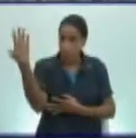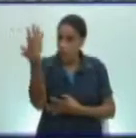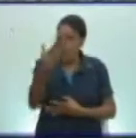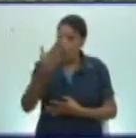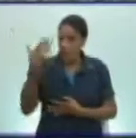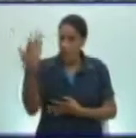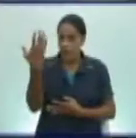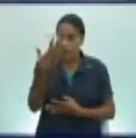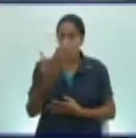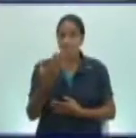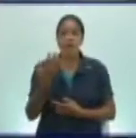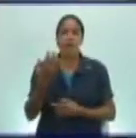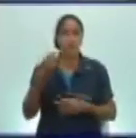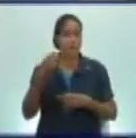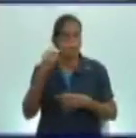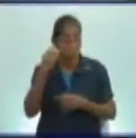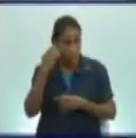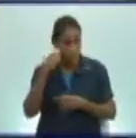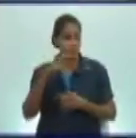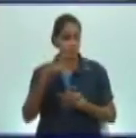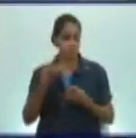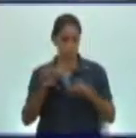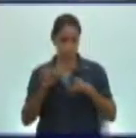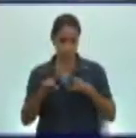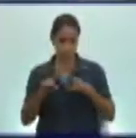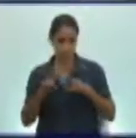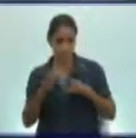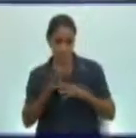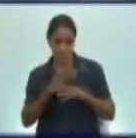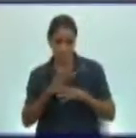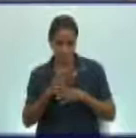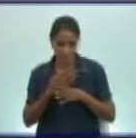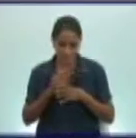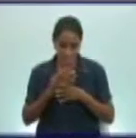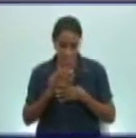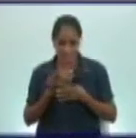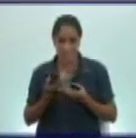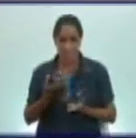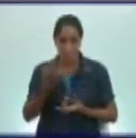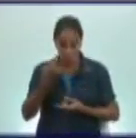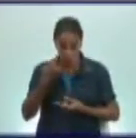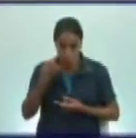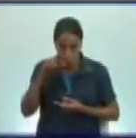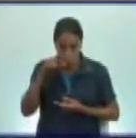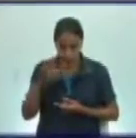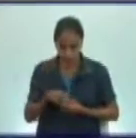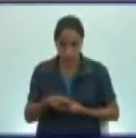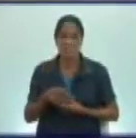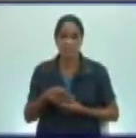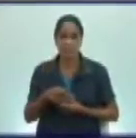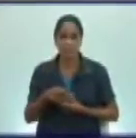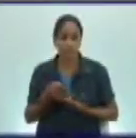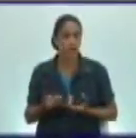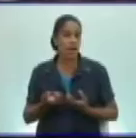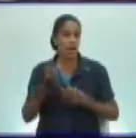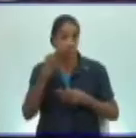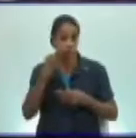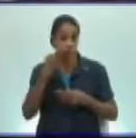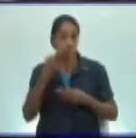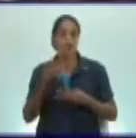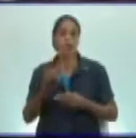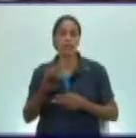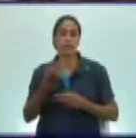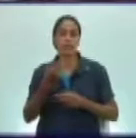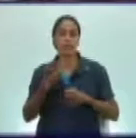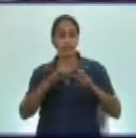Y además, son súper curiosos. Hoy vamos a conocer a los anélidos.